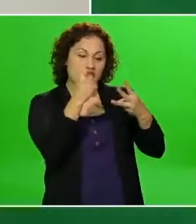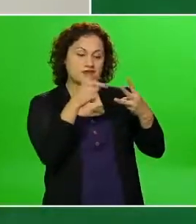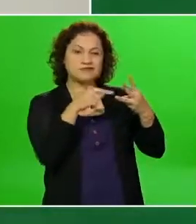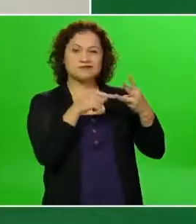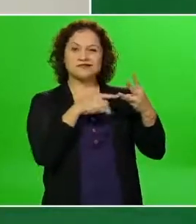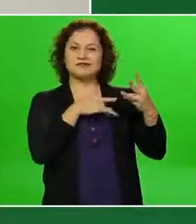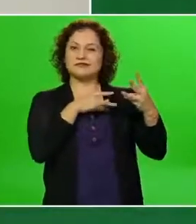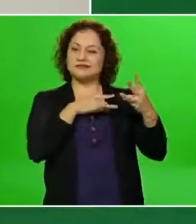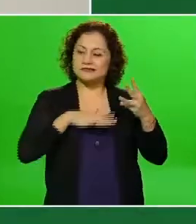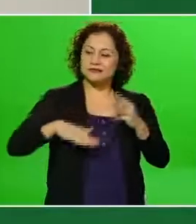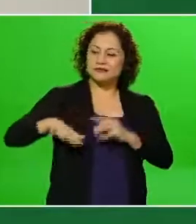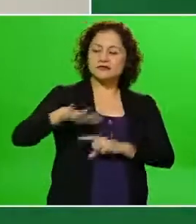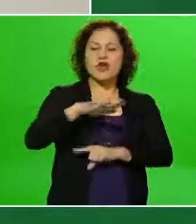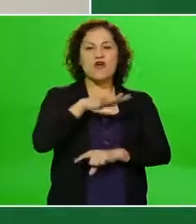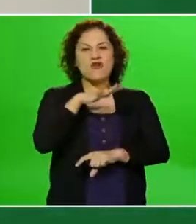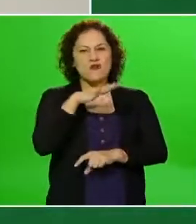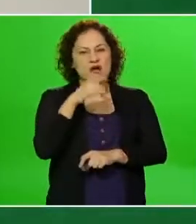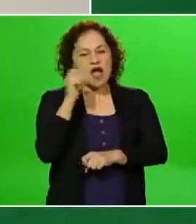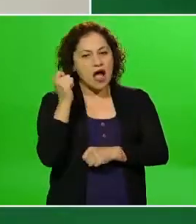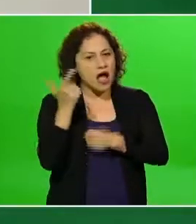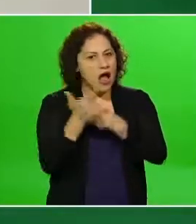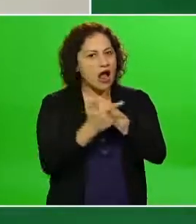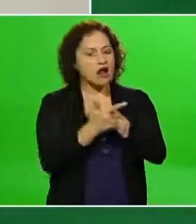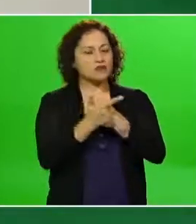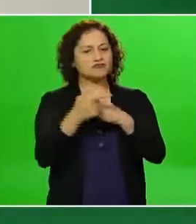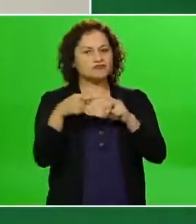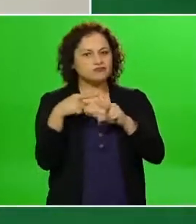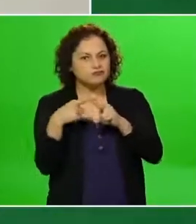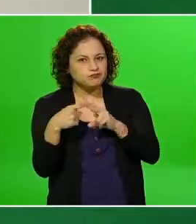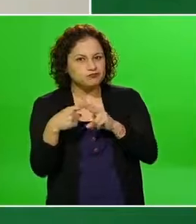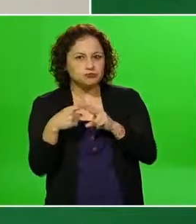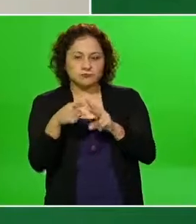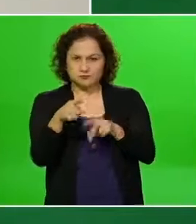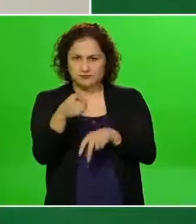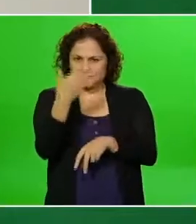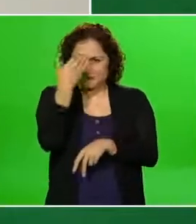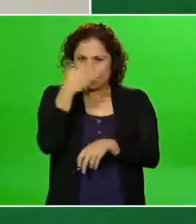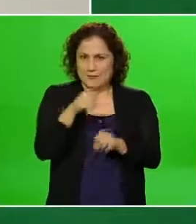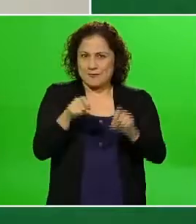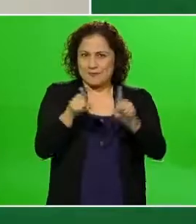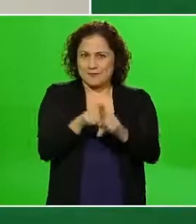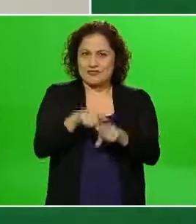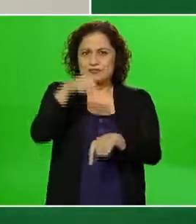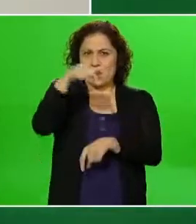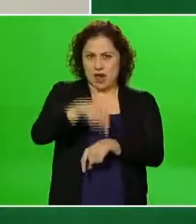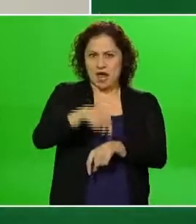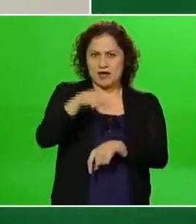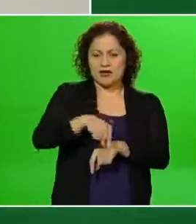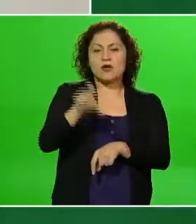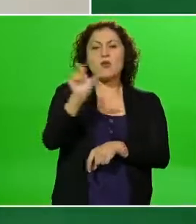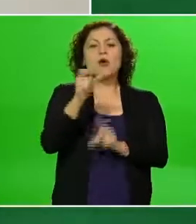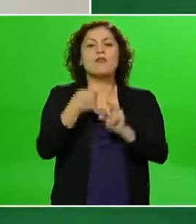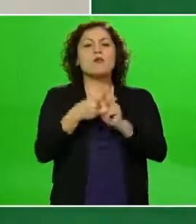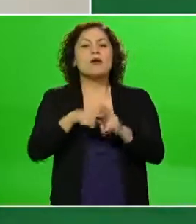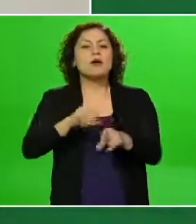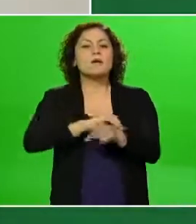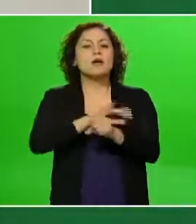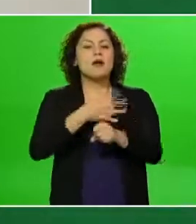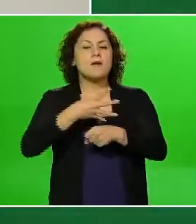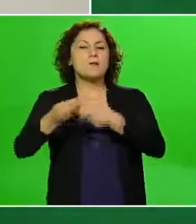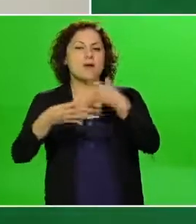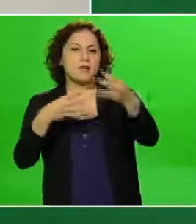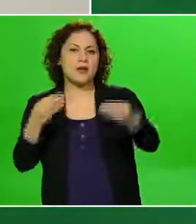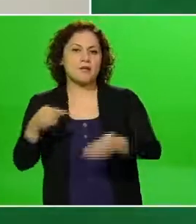razones por las cuales al principio de la epidemia en México se decidió suspender las clases presenciales, porque todos los